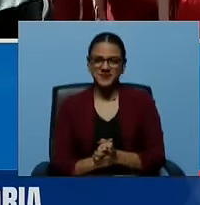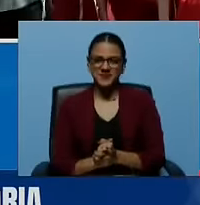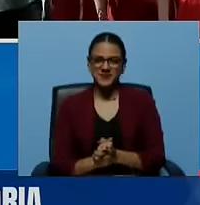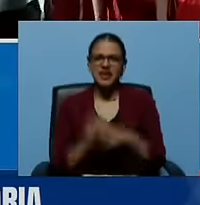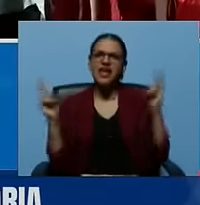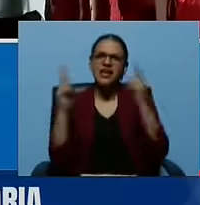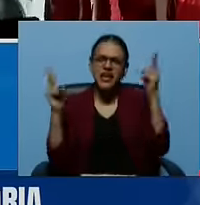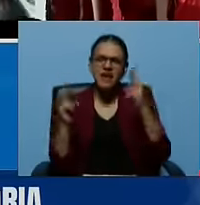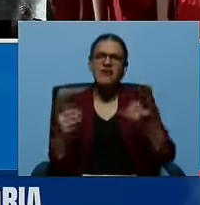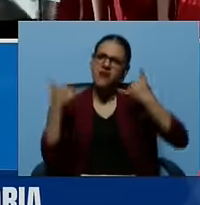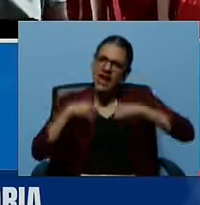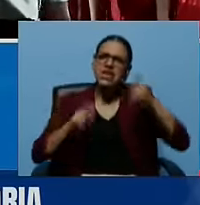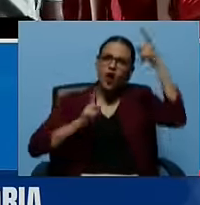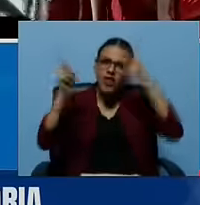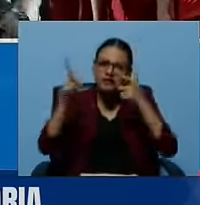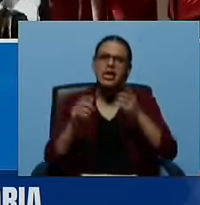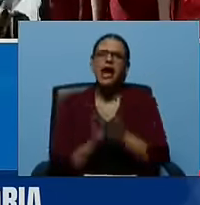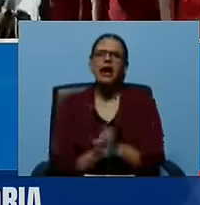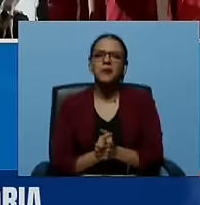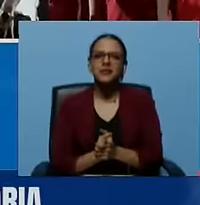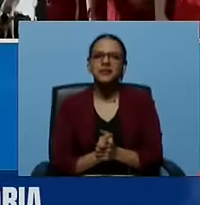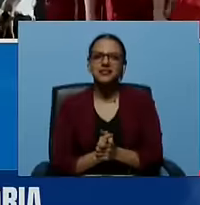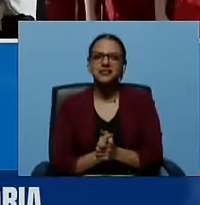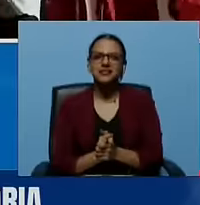¡Viva! ¡Que viva el hijo de Chávez!